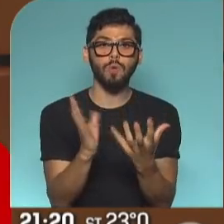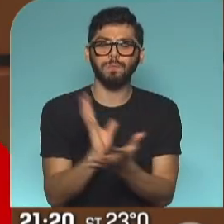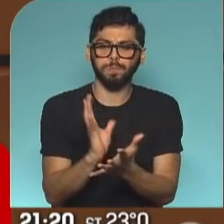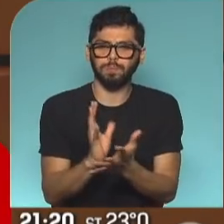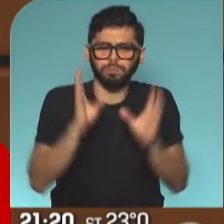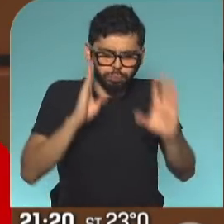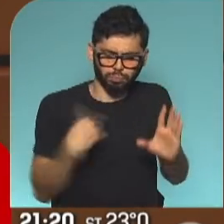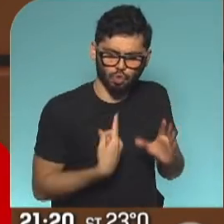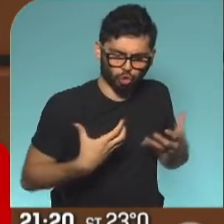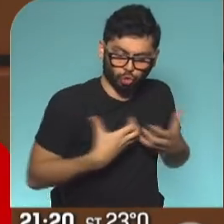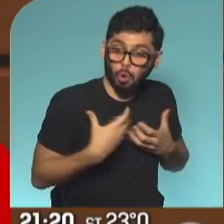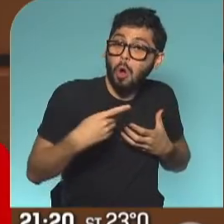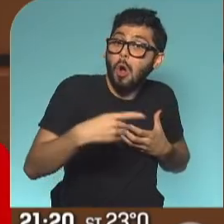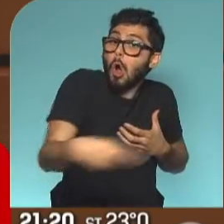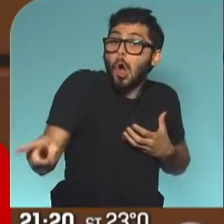sobra.